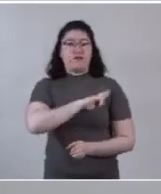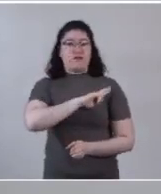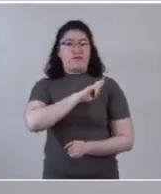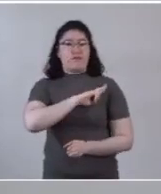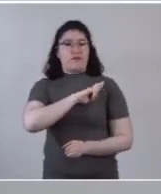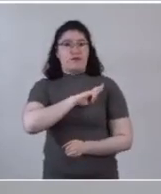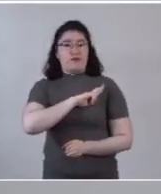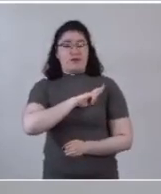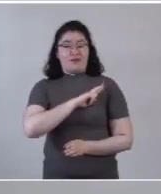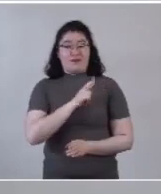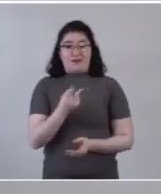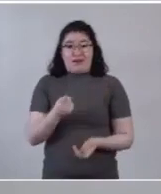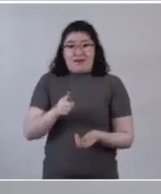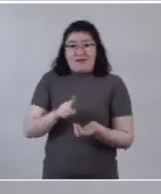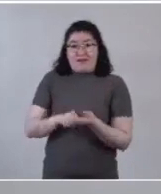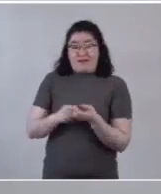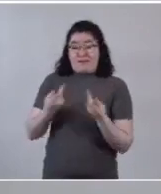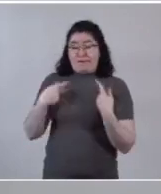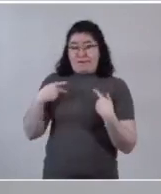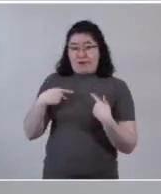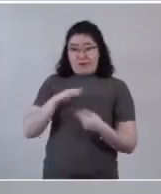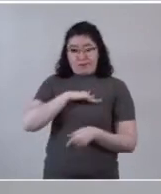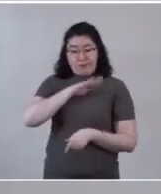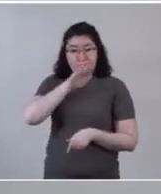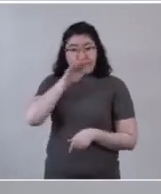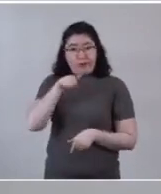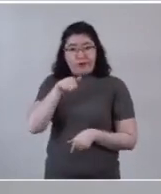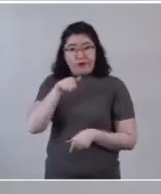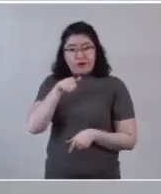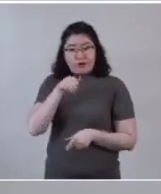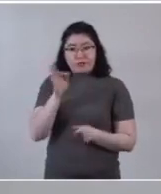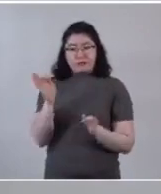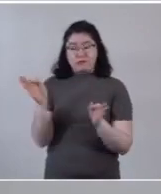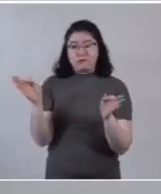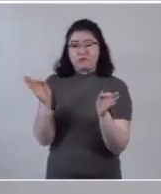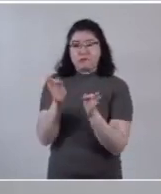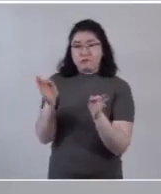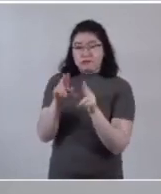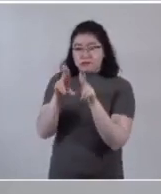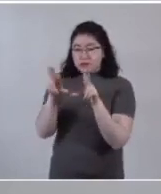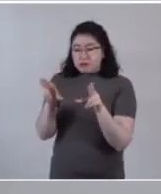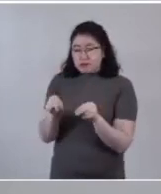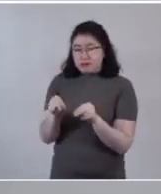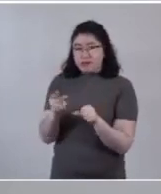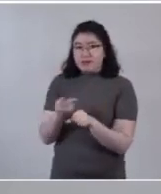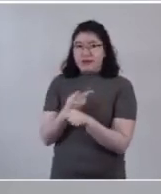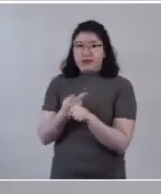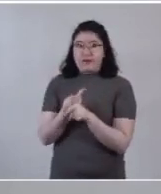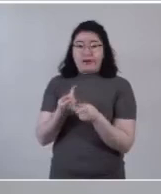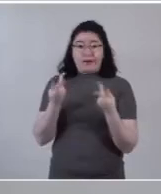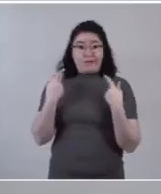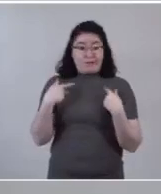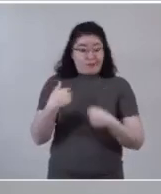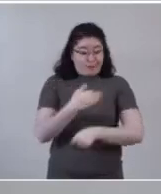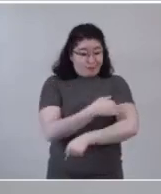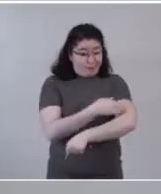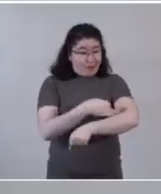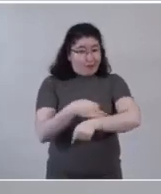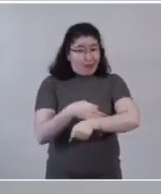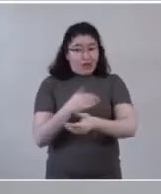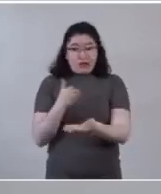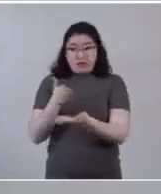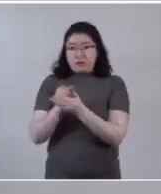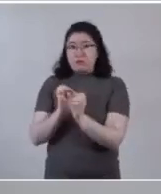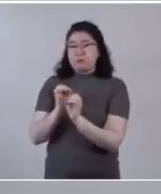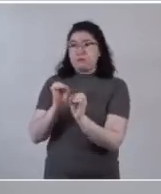para congelar a los difuntos porque no están llegando por ellos su gente. ¿Hay algún problema ahí